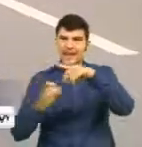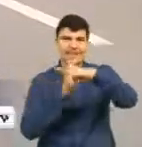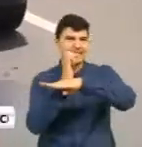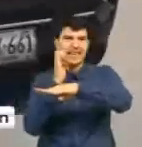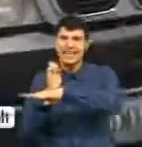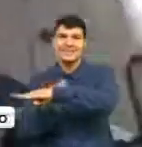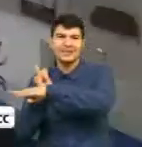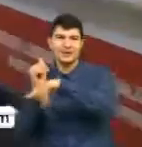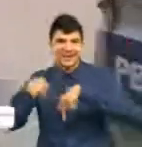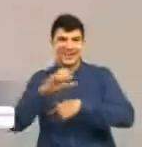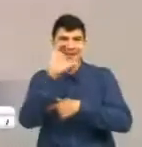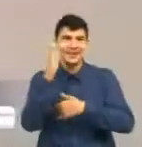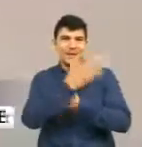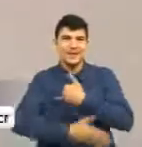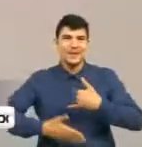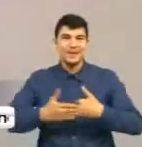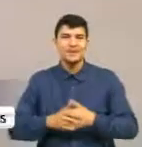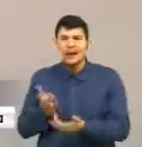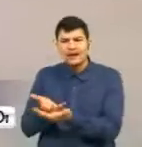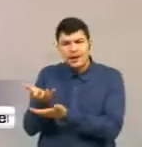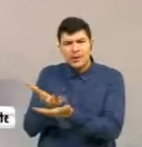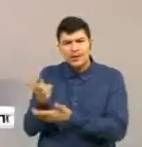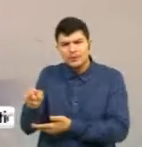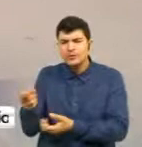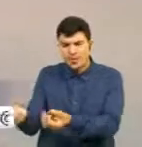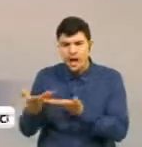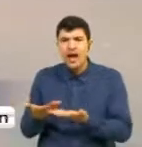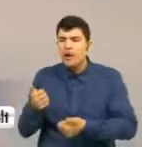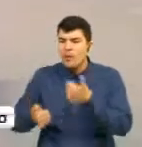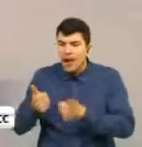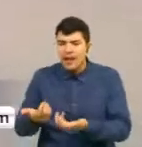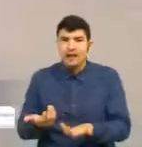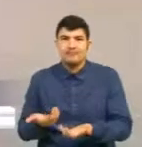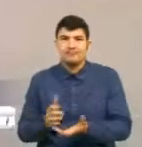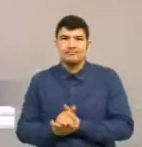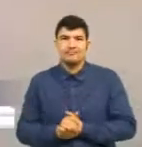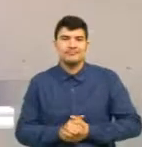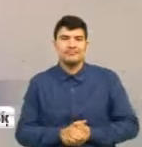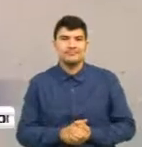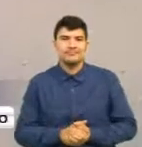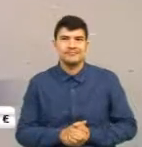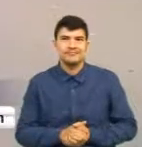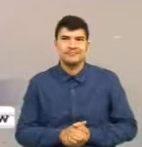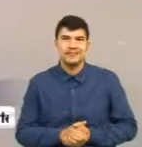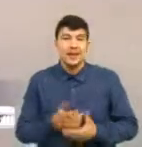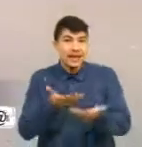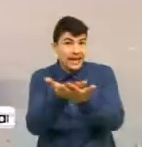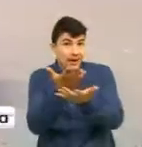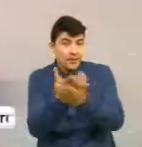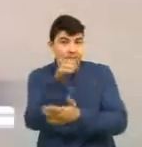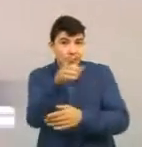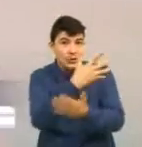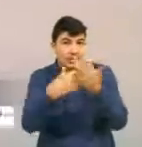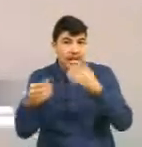institucionales. ¿Qué recomendaciones para finalizar, general, a todas las personas que están saliendo en estos momentos a diferentes partes del país? Bueno, la recomendación